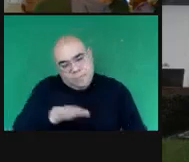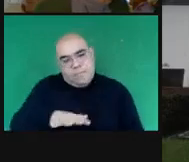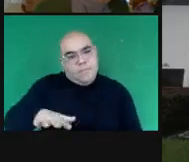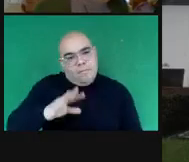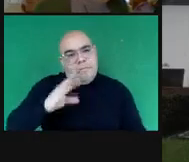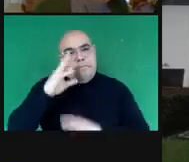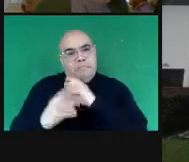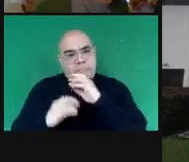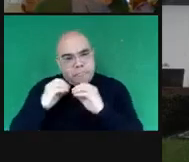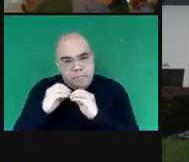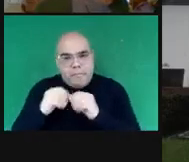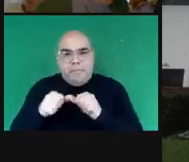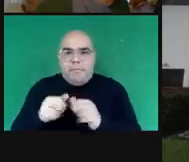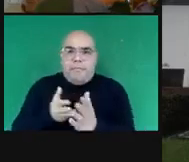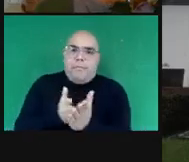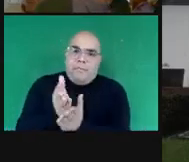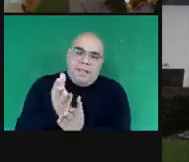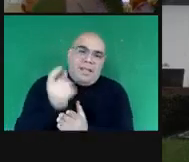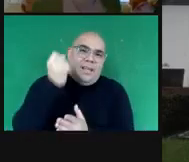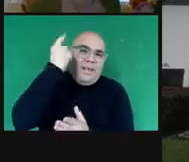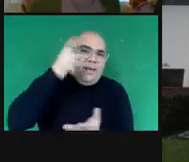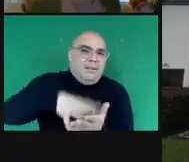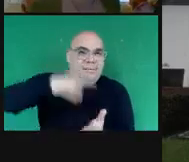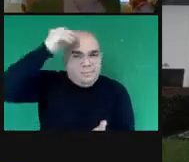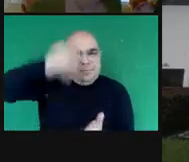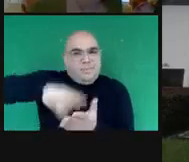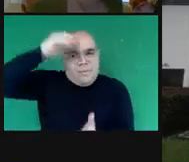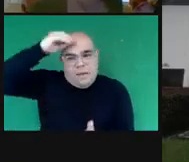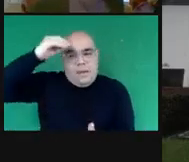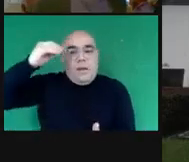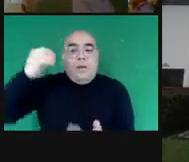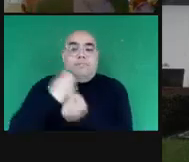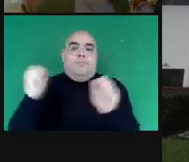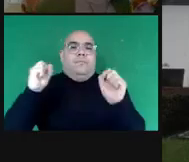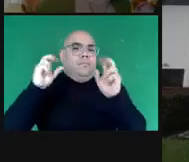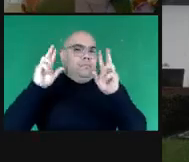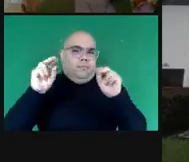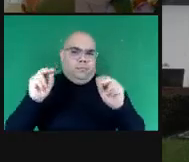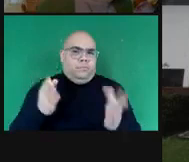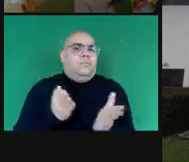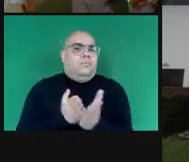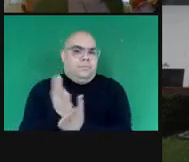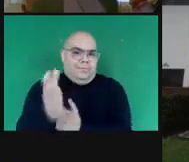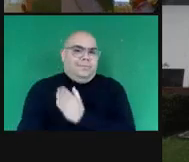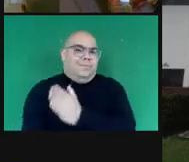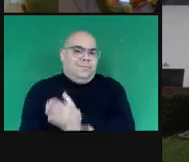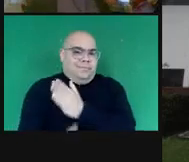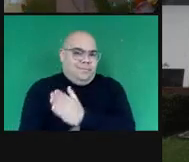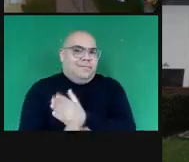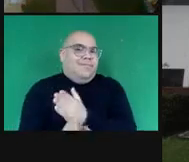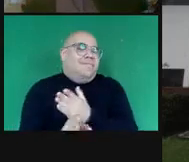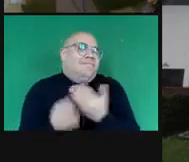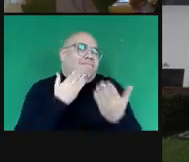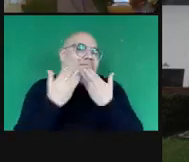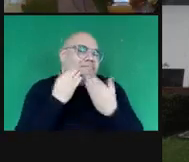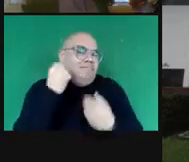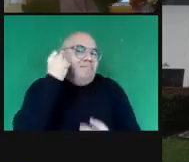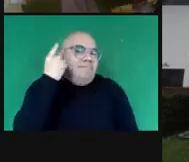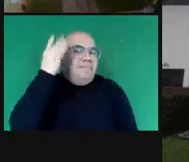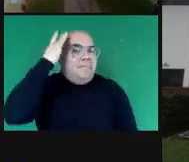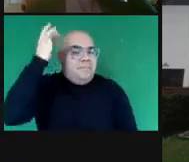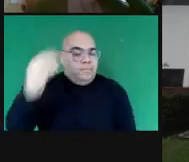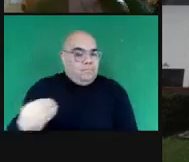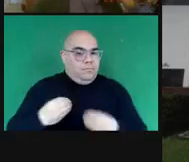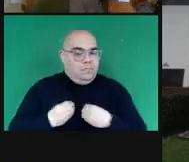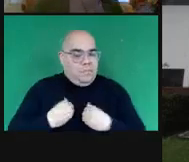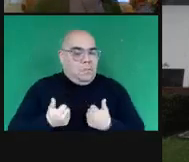entre ellos y aprendemos a entendernos, no sería imposible tratar de convencerlos, pues podrían ayudarnos a conservar